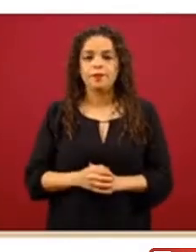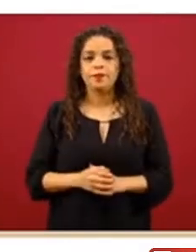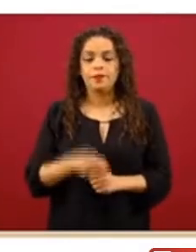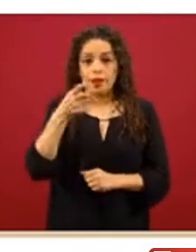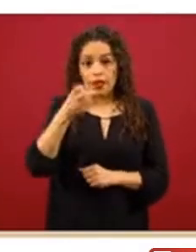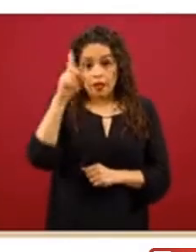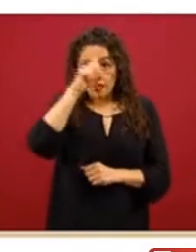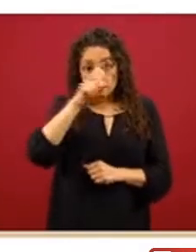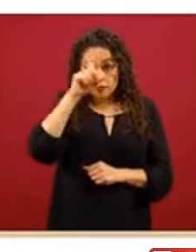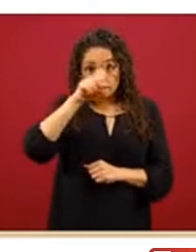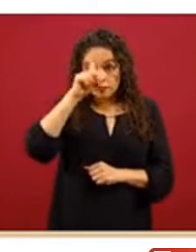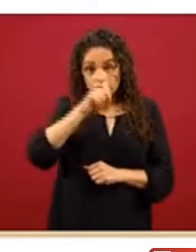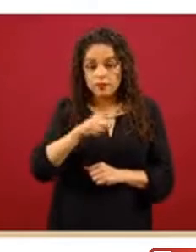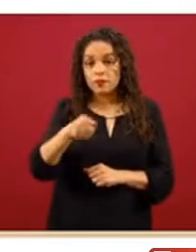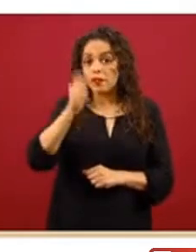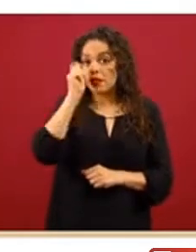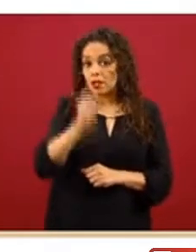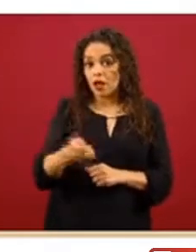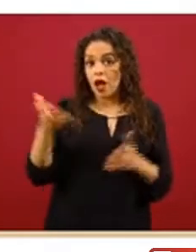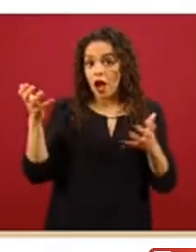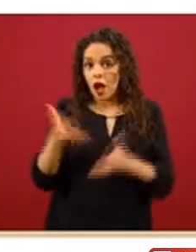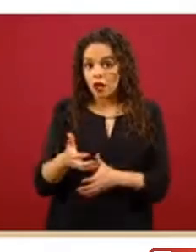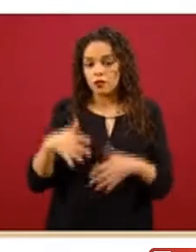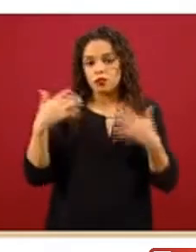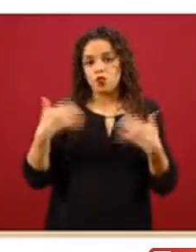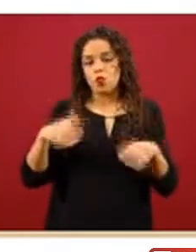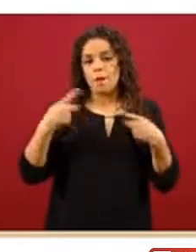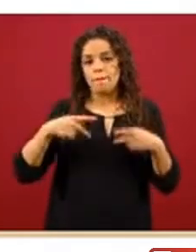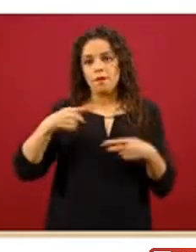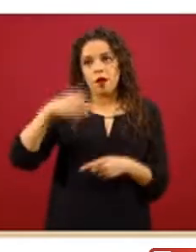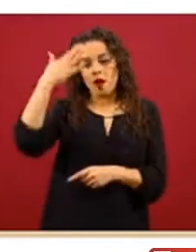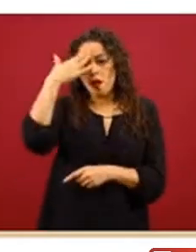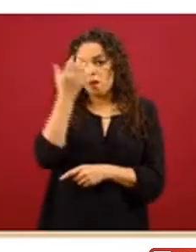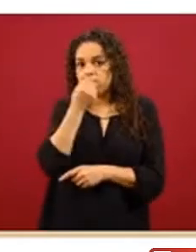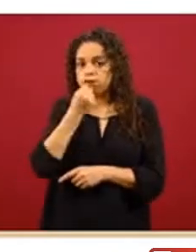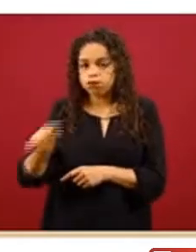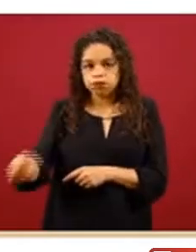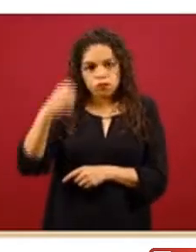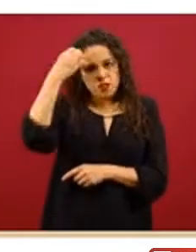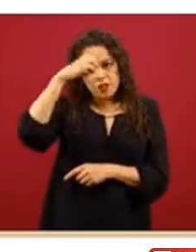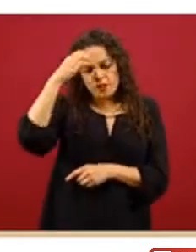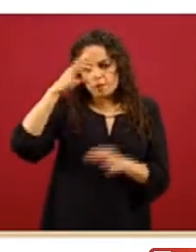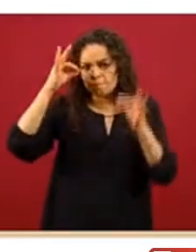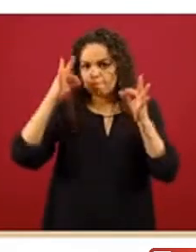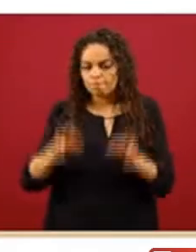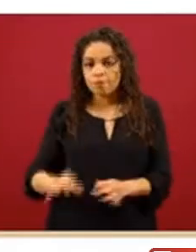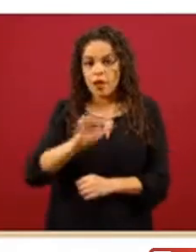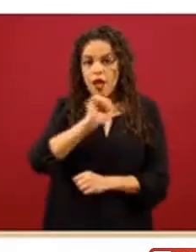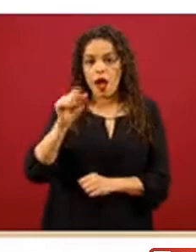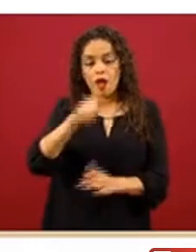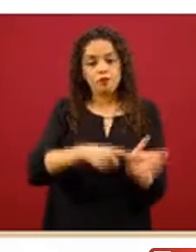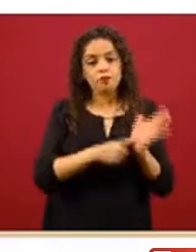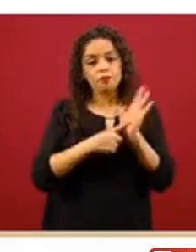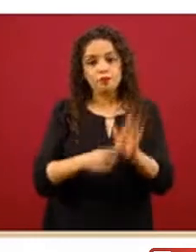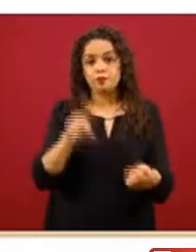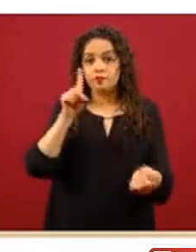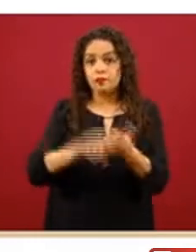son recomendaciones de expertos o bien recomendaciones basadas en la evidencia científica que se tiene hasta este